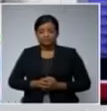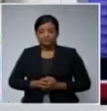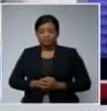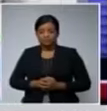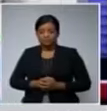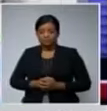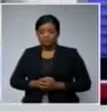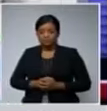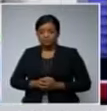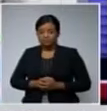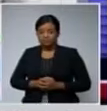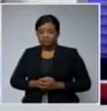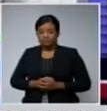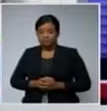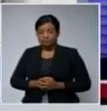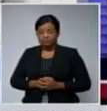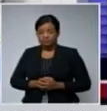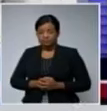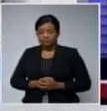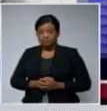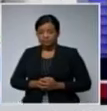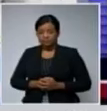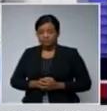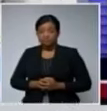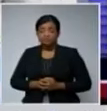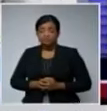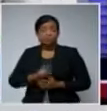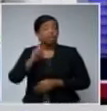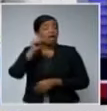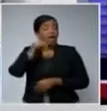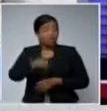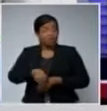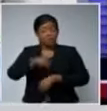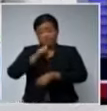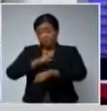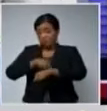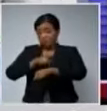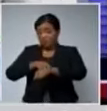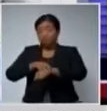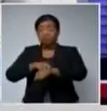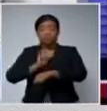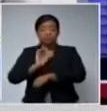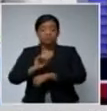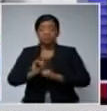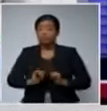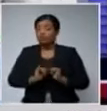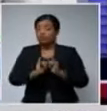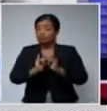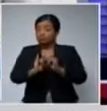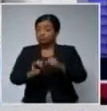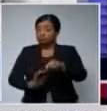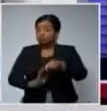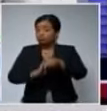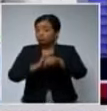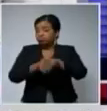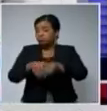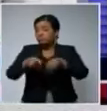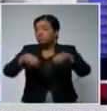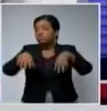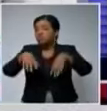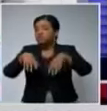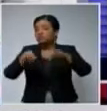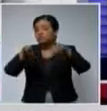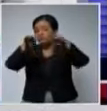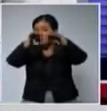Y entramos así en el segundo momento de conferencia de prensa para conocer cuál es la situación del mundo ante